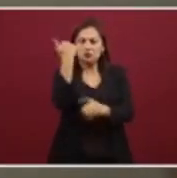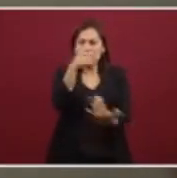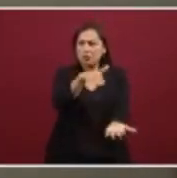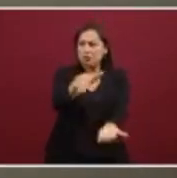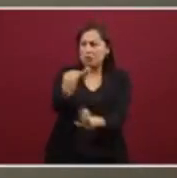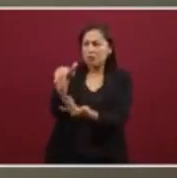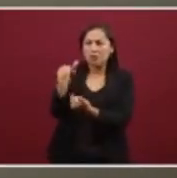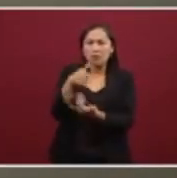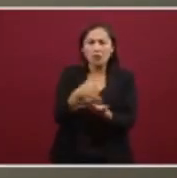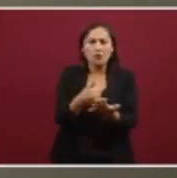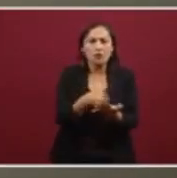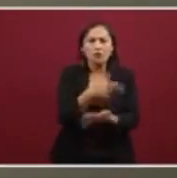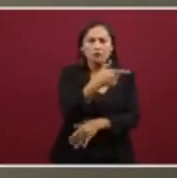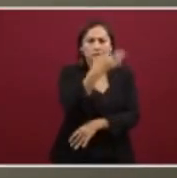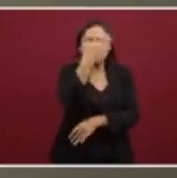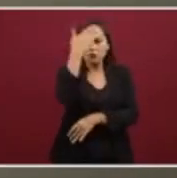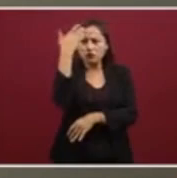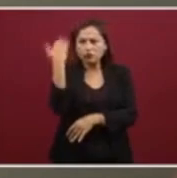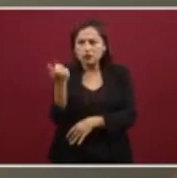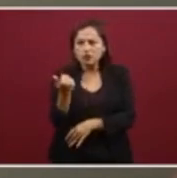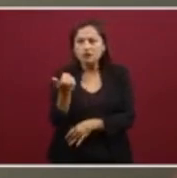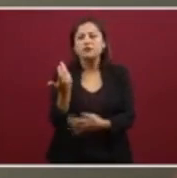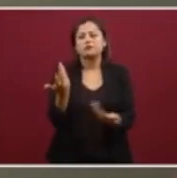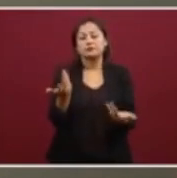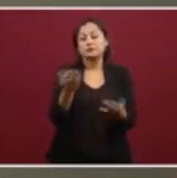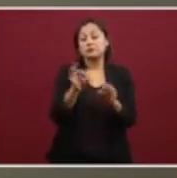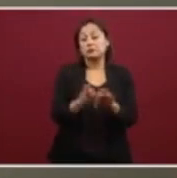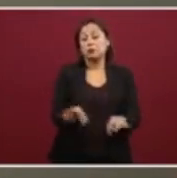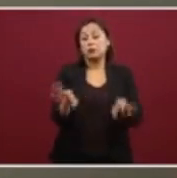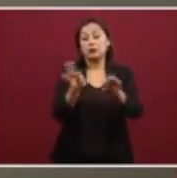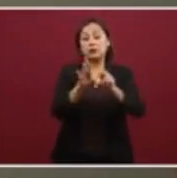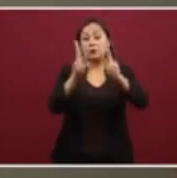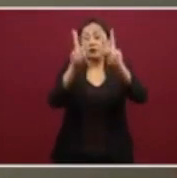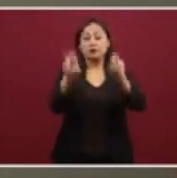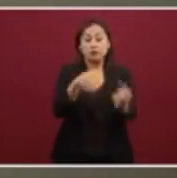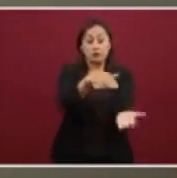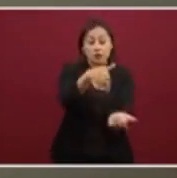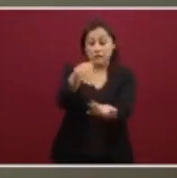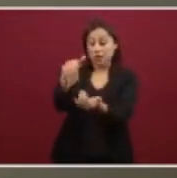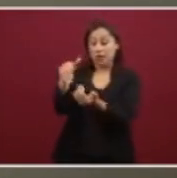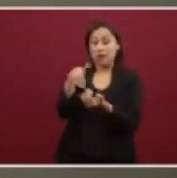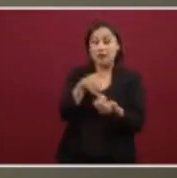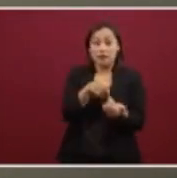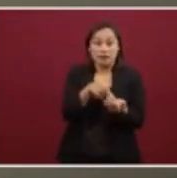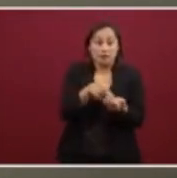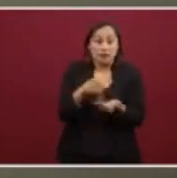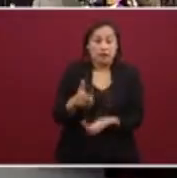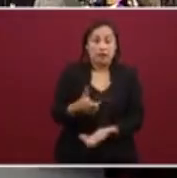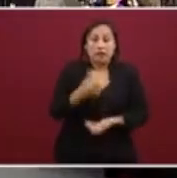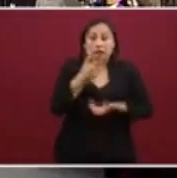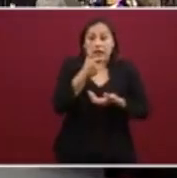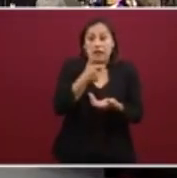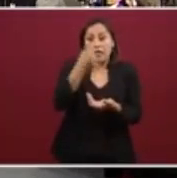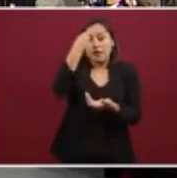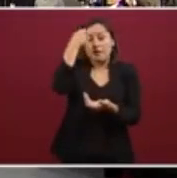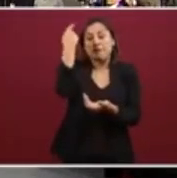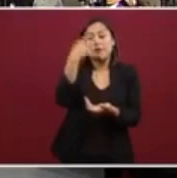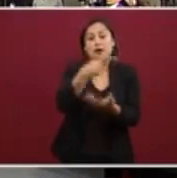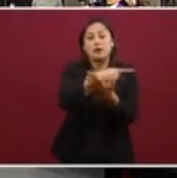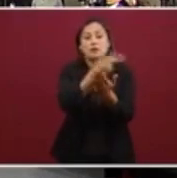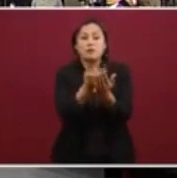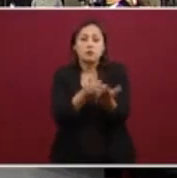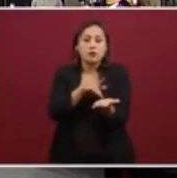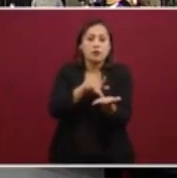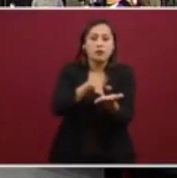bien sabemos son destinados para apoyar a todos los programas en este maravilloso país, como usted hace señalamiento de